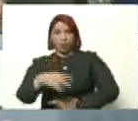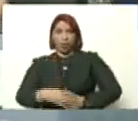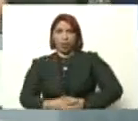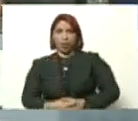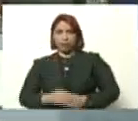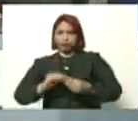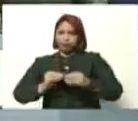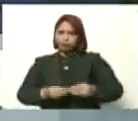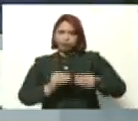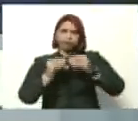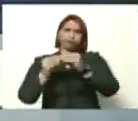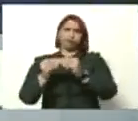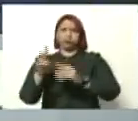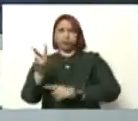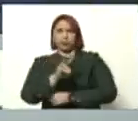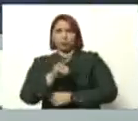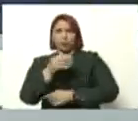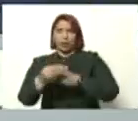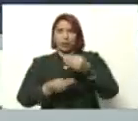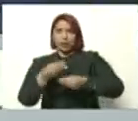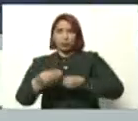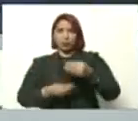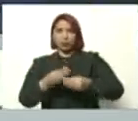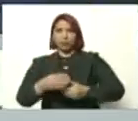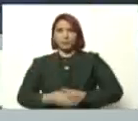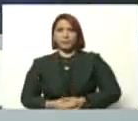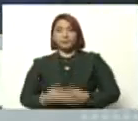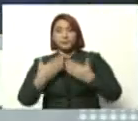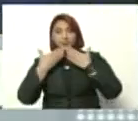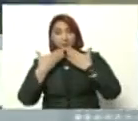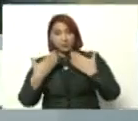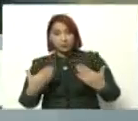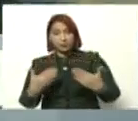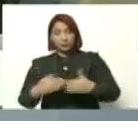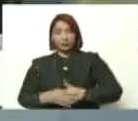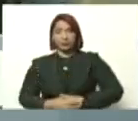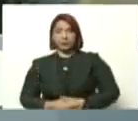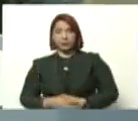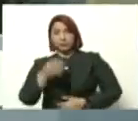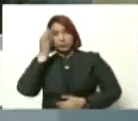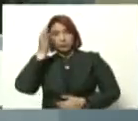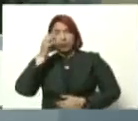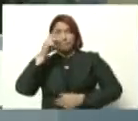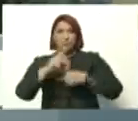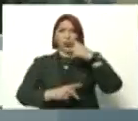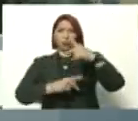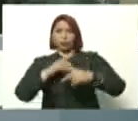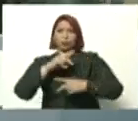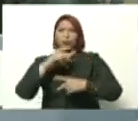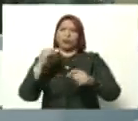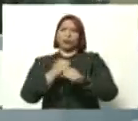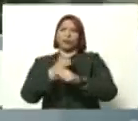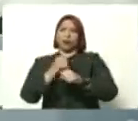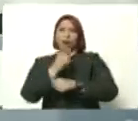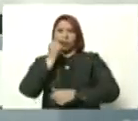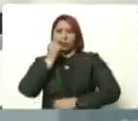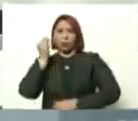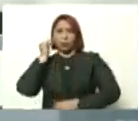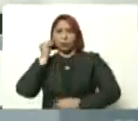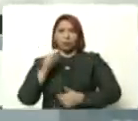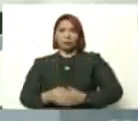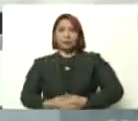remecanizado hecho en Venezuela, y bueno, gracias a los consejos productivos de trabajadores y trabajadoras, gracias